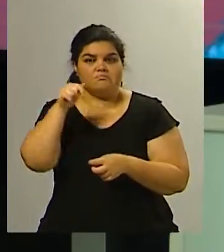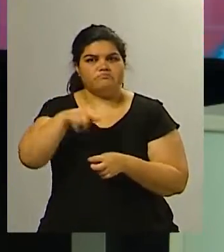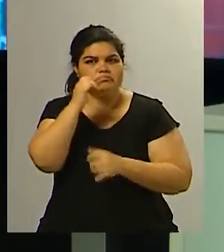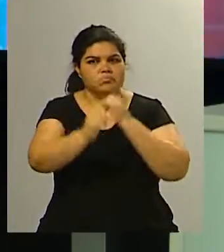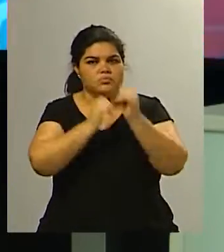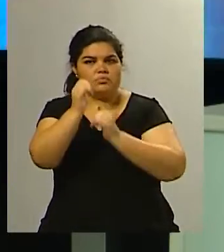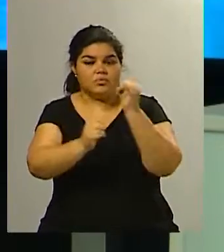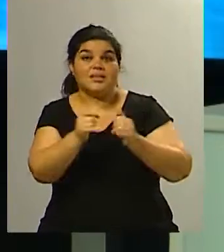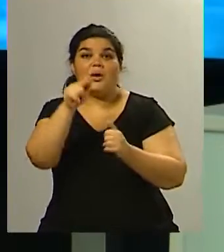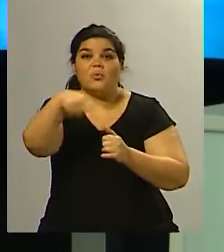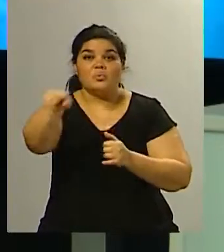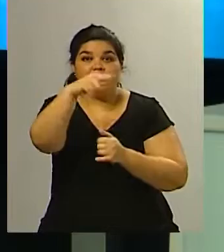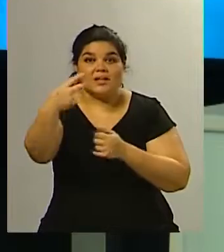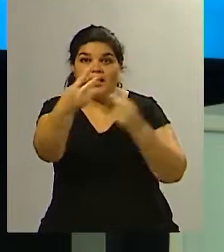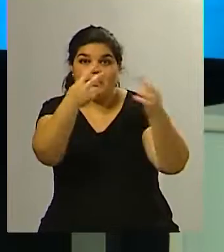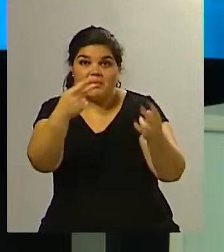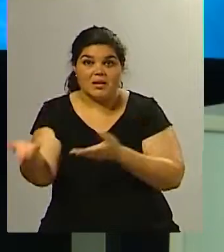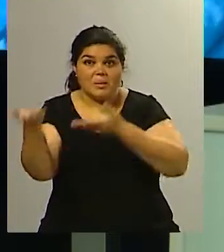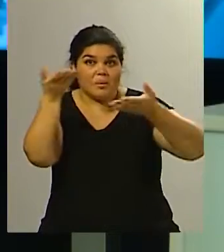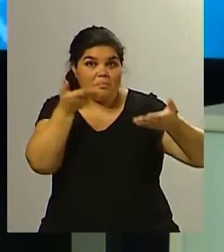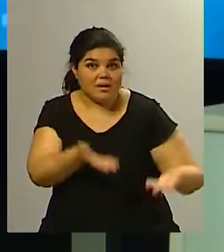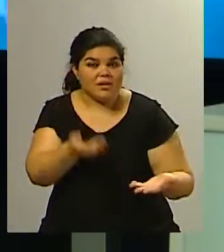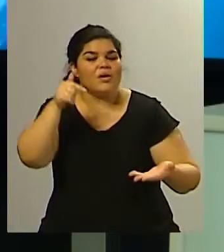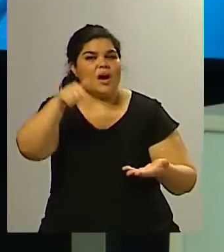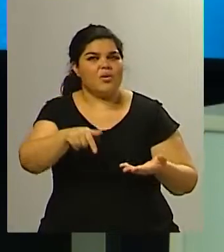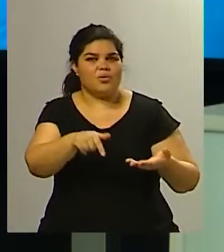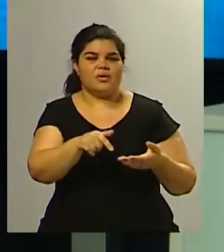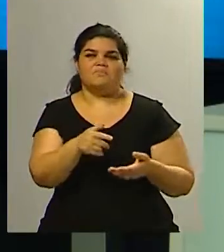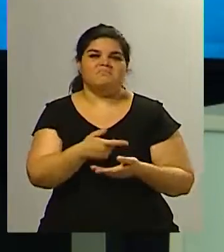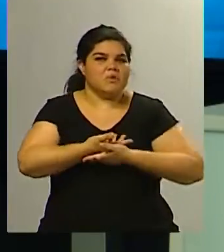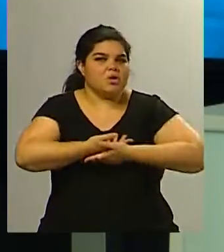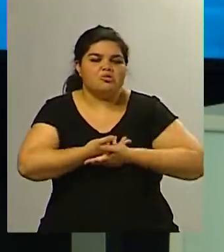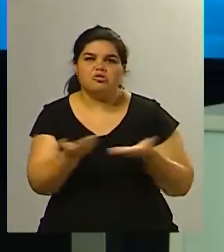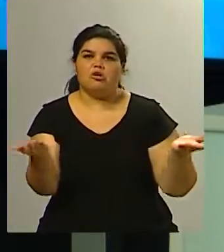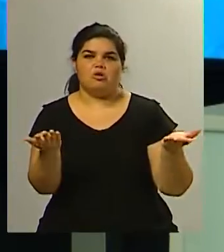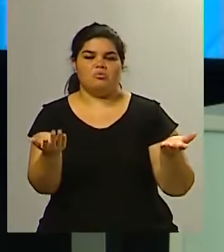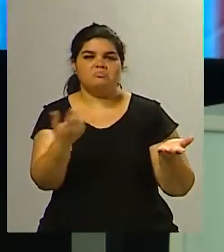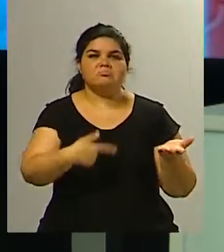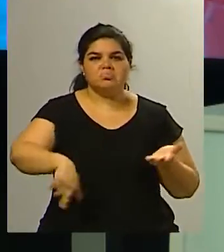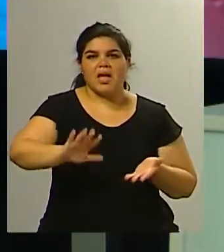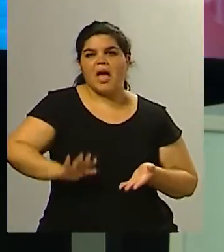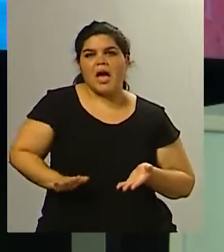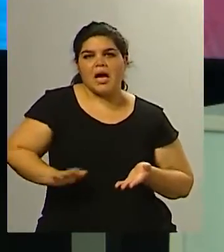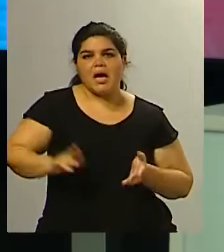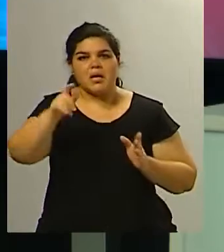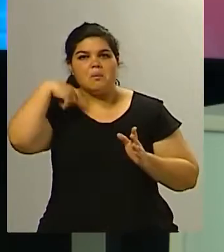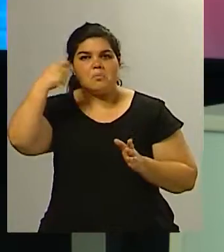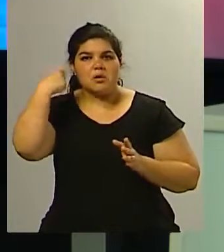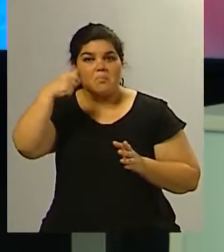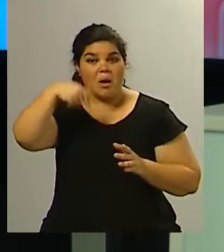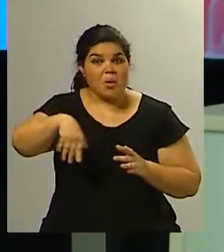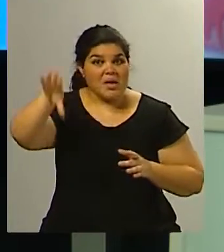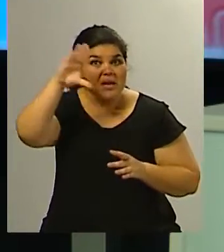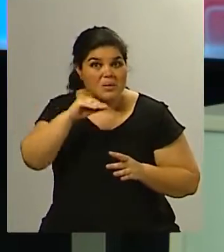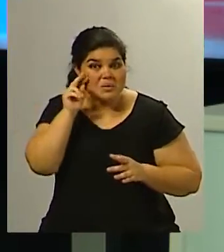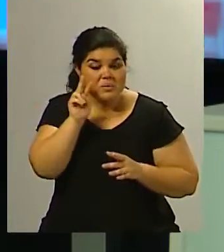las bienvenidas a ustedes que están del otro lado, la bienvenida a todos aquellos que tengan ganas de ver este programa durante esta noche, porque vamos a hablar